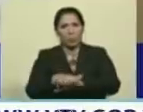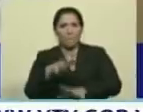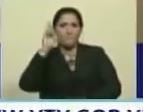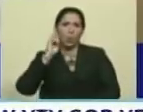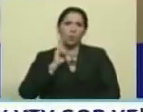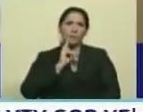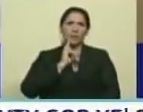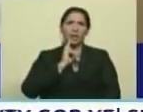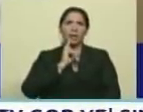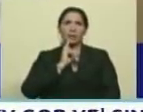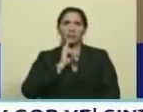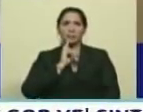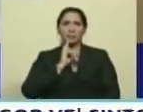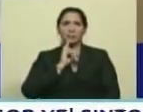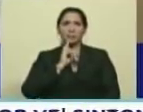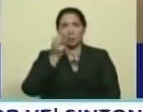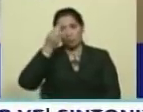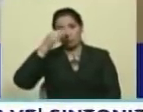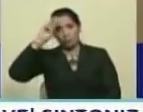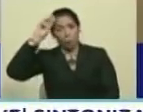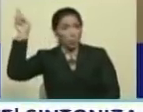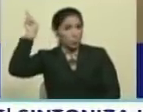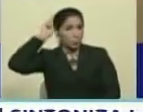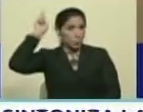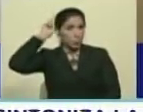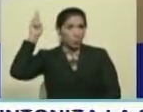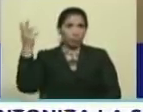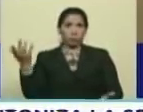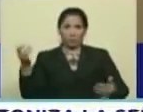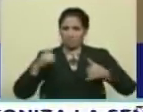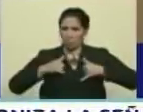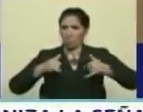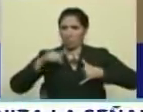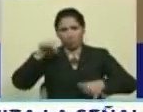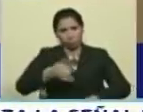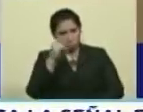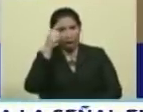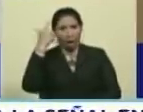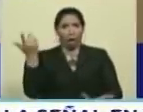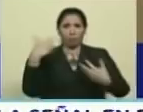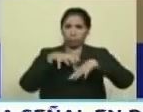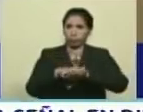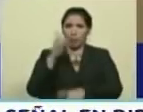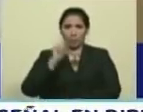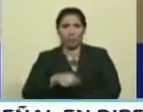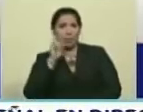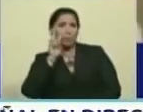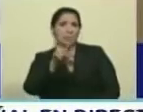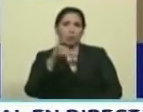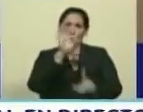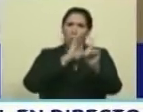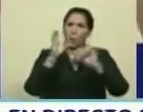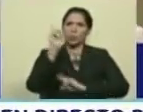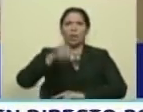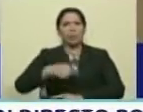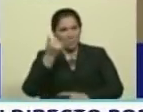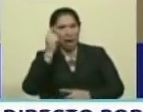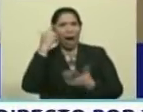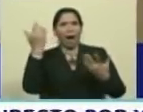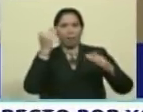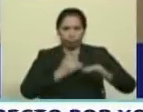sandinista, indigenista, propia, sí la tenemos. Tenemos una visión cultural también